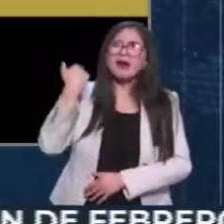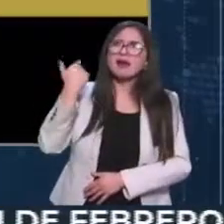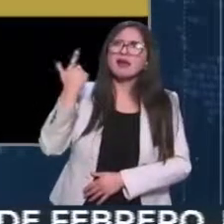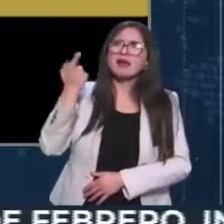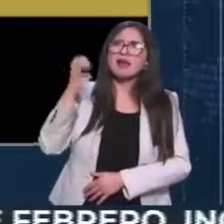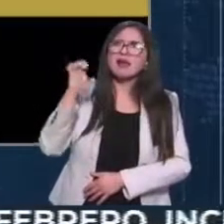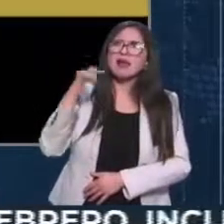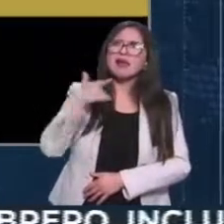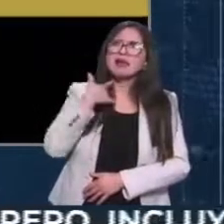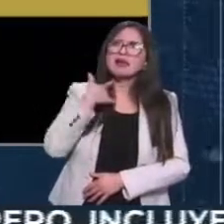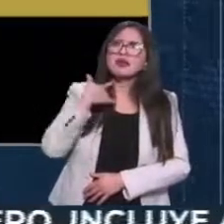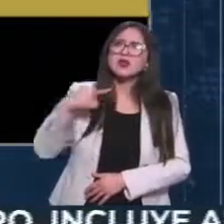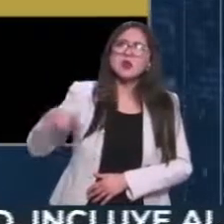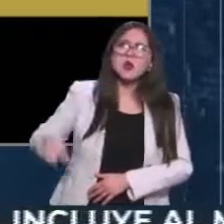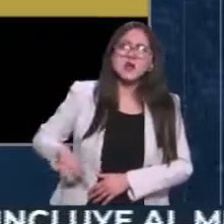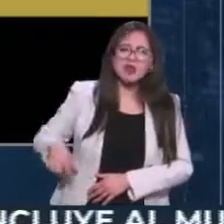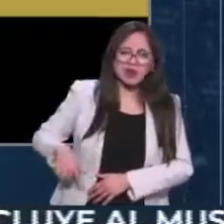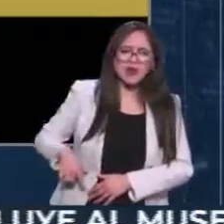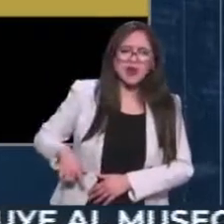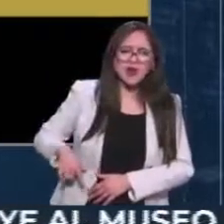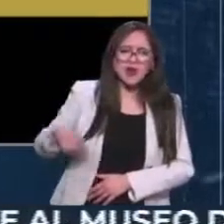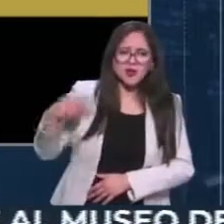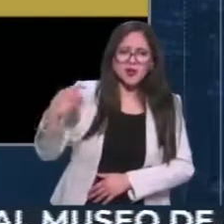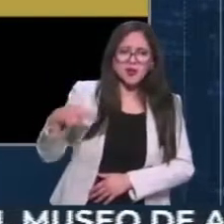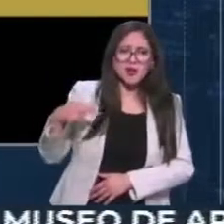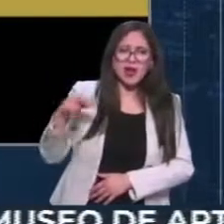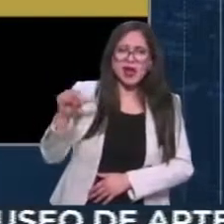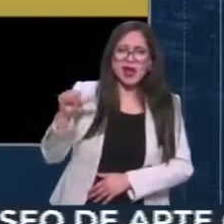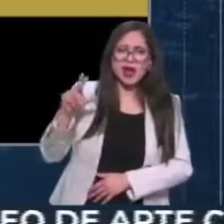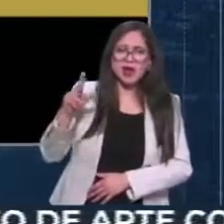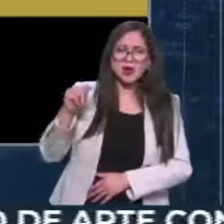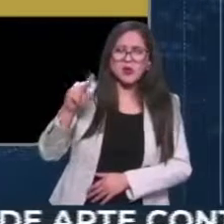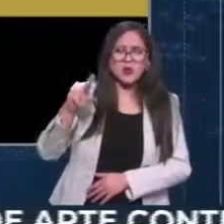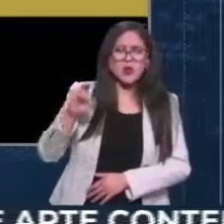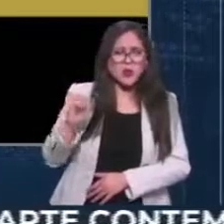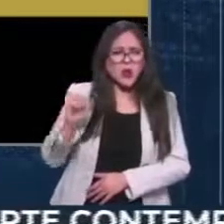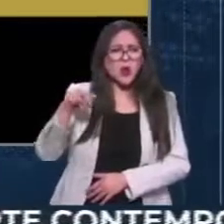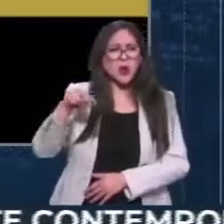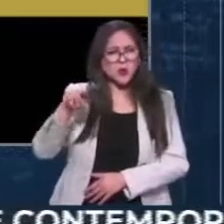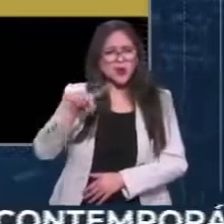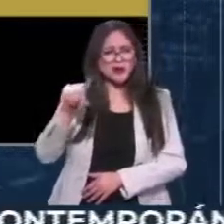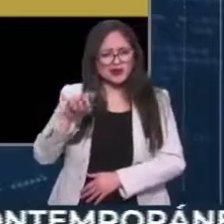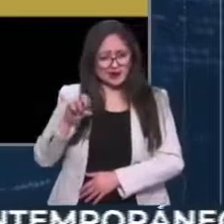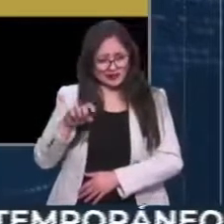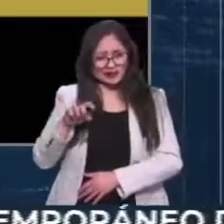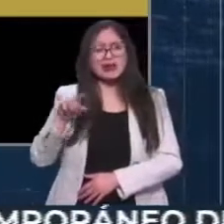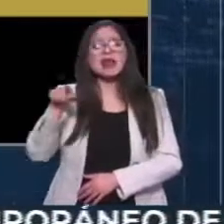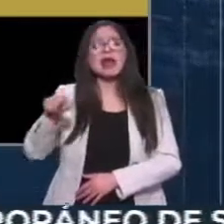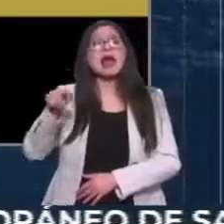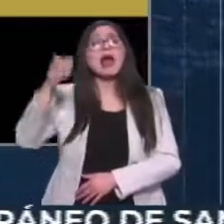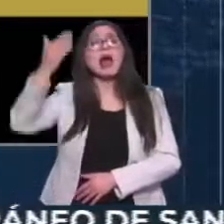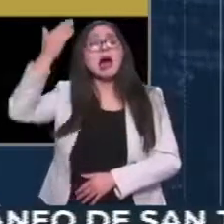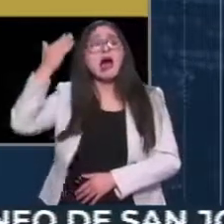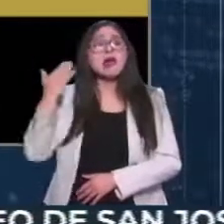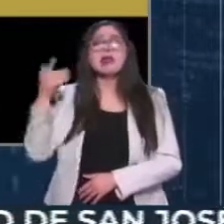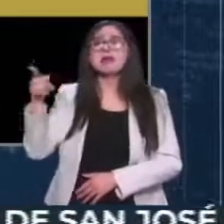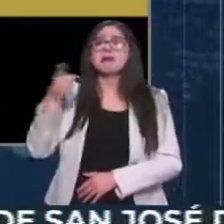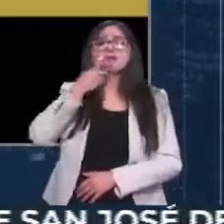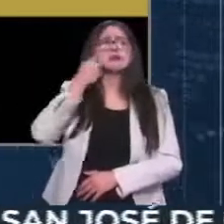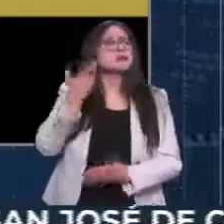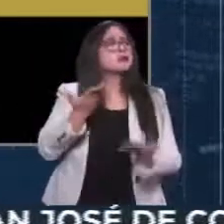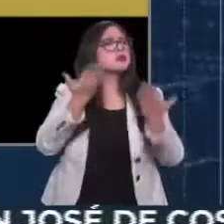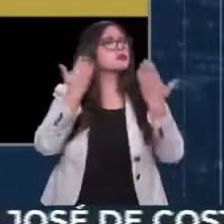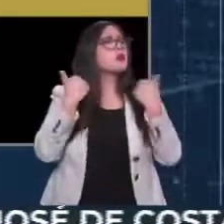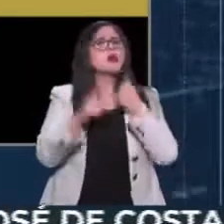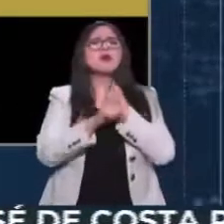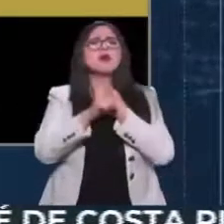gobernador Arturo Núñez, y lo que tampoco informó es que tenía conflicto de interés, porque su